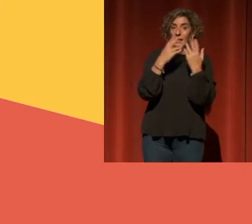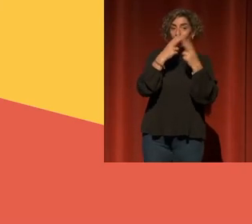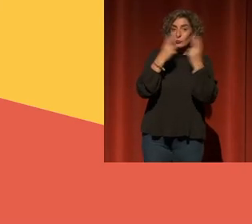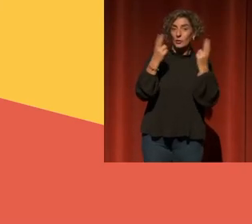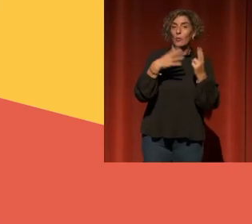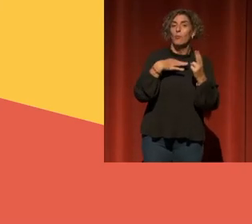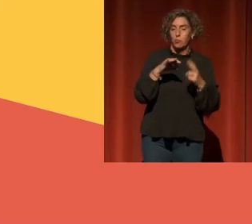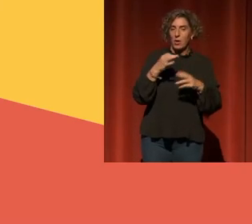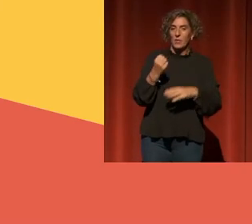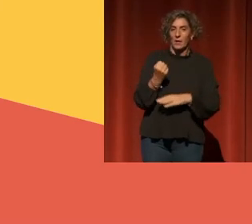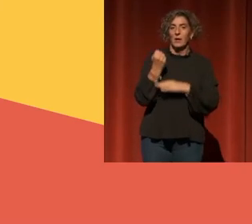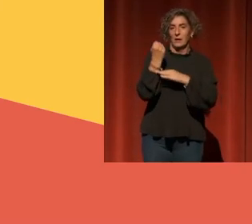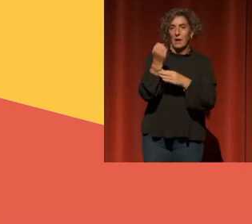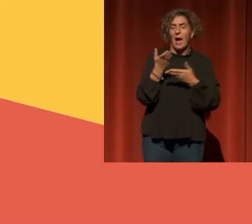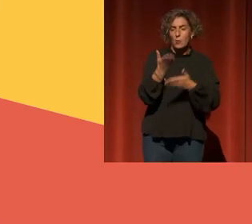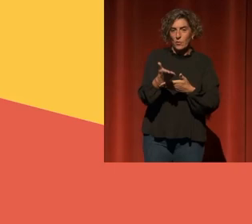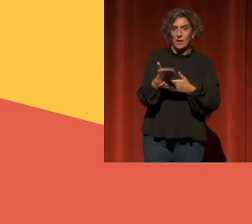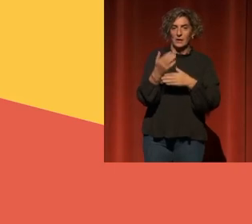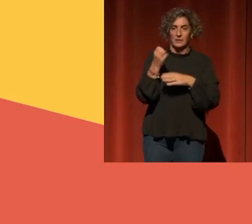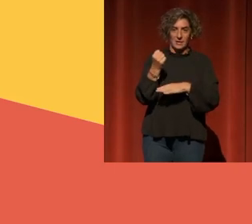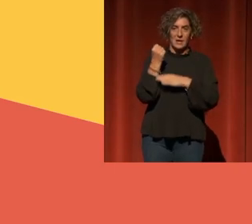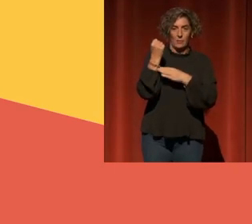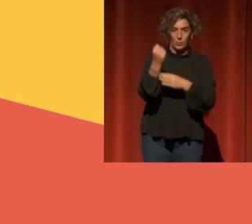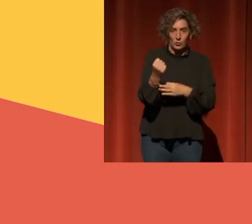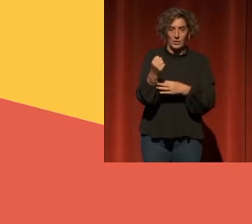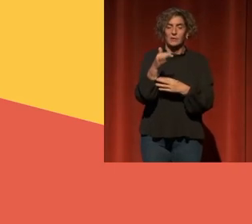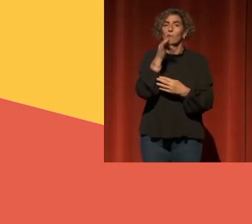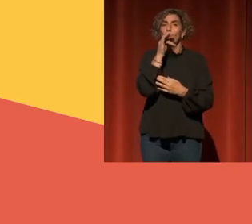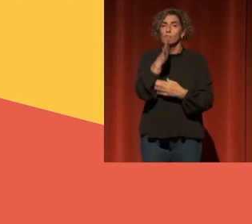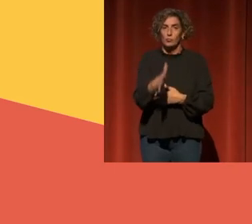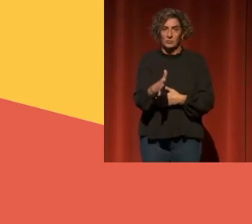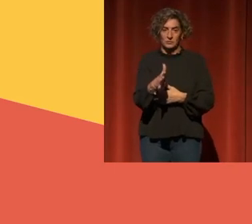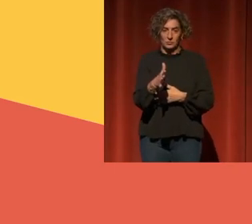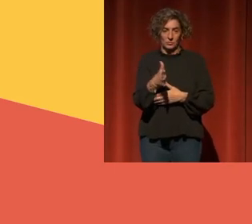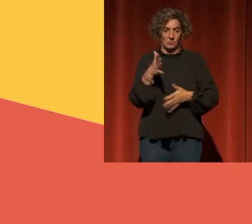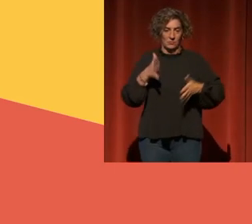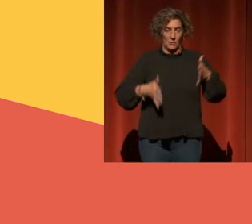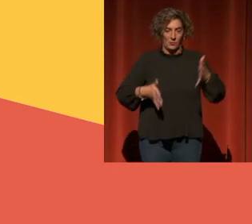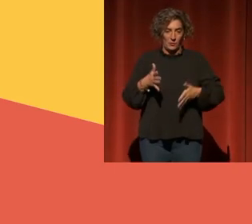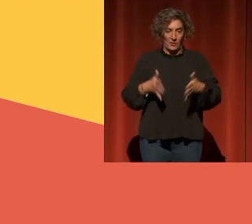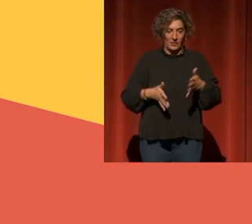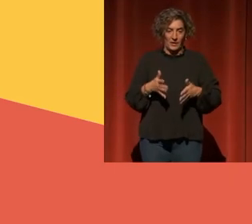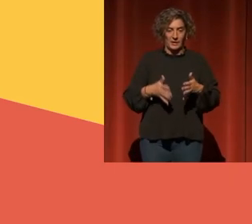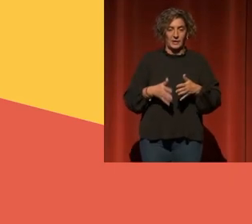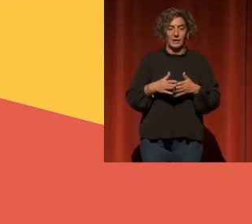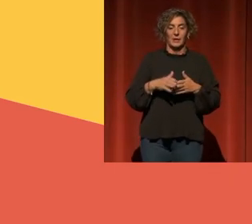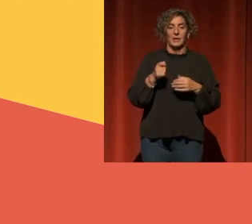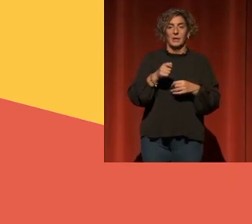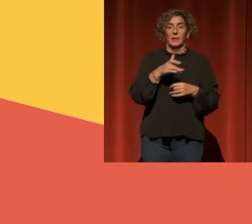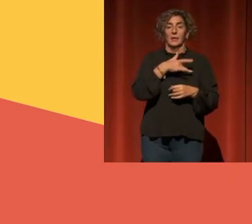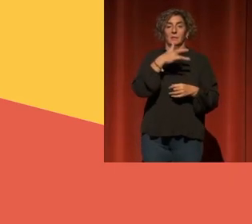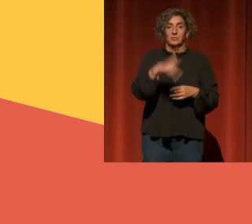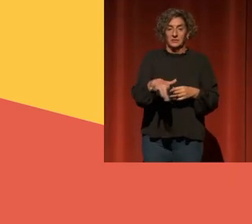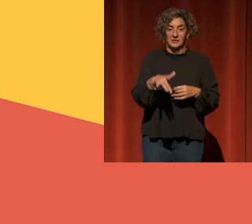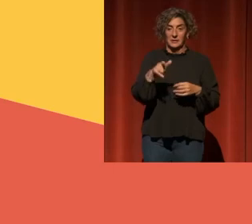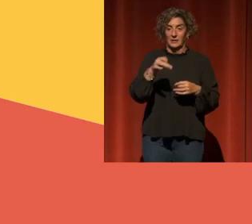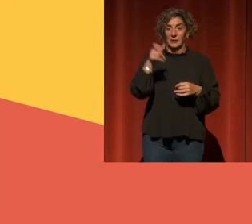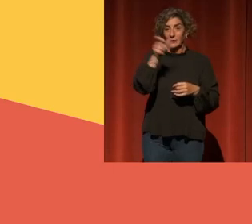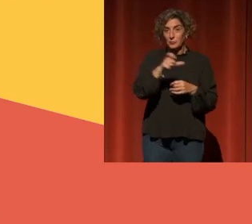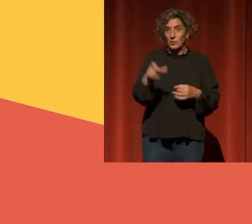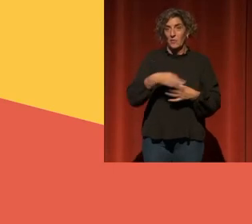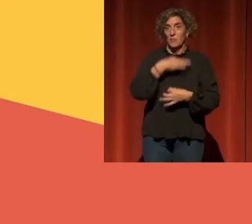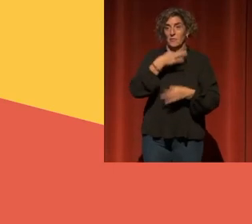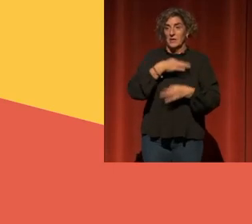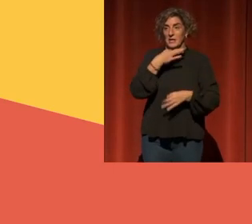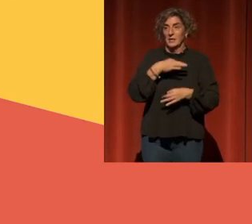a apoyar la participación cívica y el compromiso ciudadano y trasladar involucrar a la sociedad civil en los